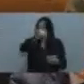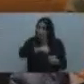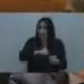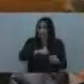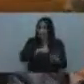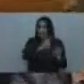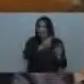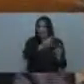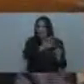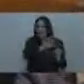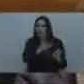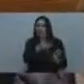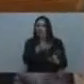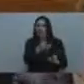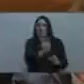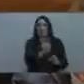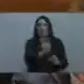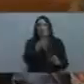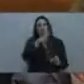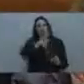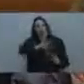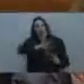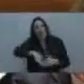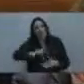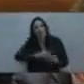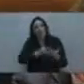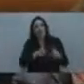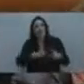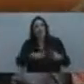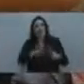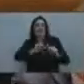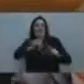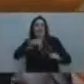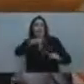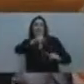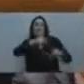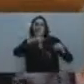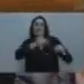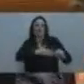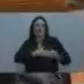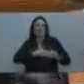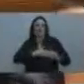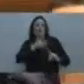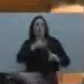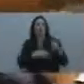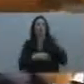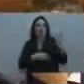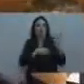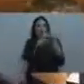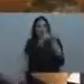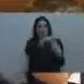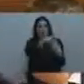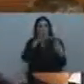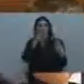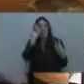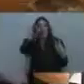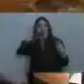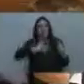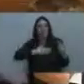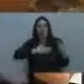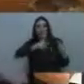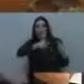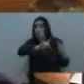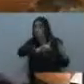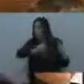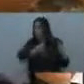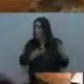menores, porque ustedes no quieren la finalización del plan de vías de Gijón, por 2 motivos. En primer lugar, porque no fue idea suya, y en segundo